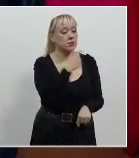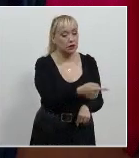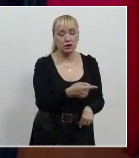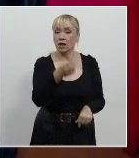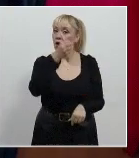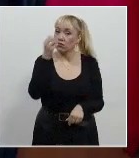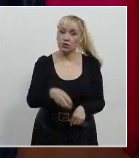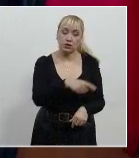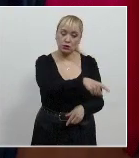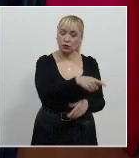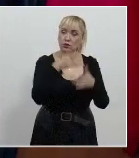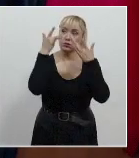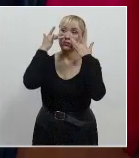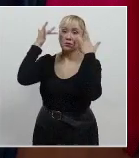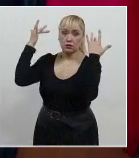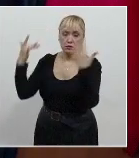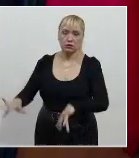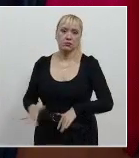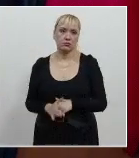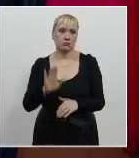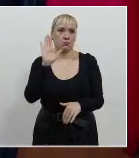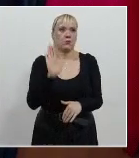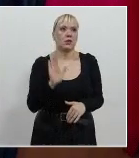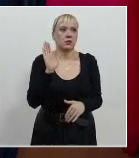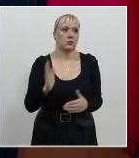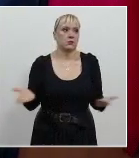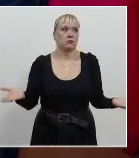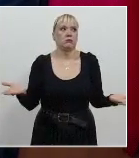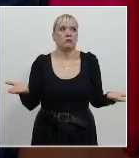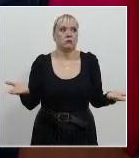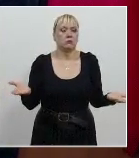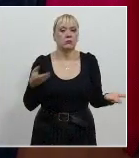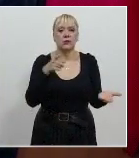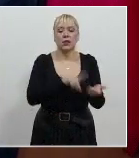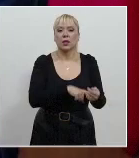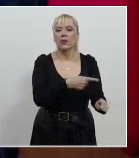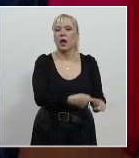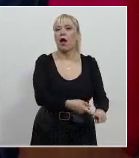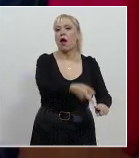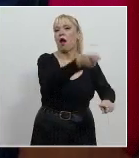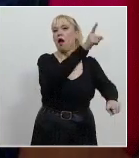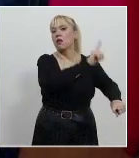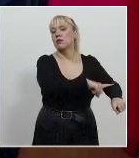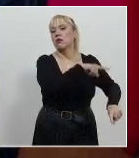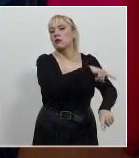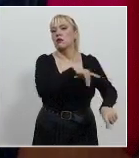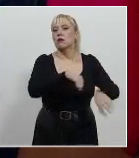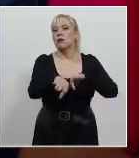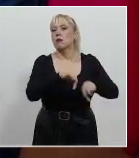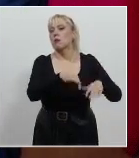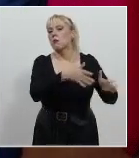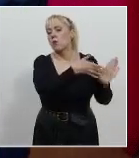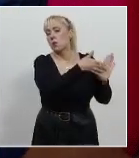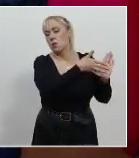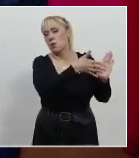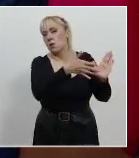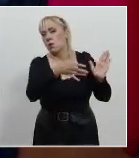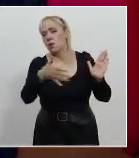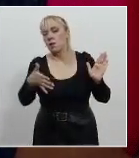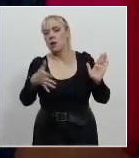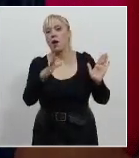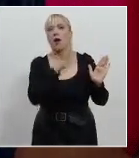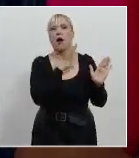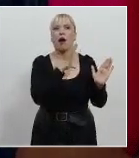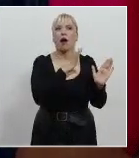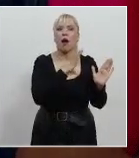que separarse del cargo, pues parecería que todo lo que han hecho con anterioridad tiene